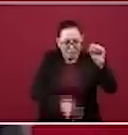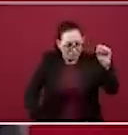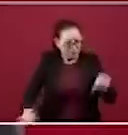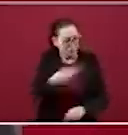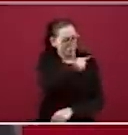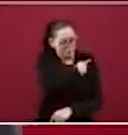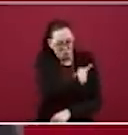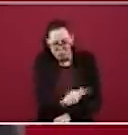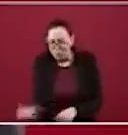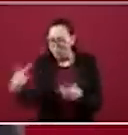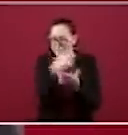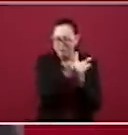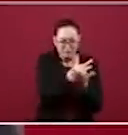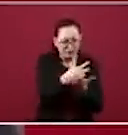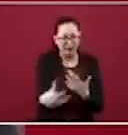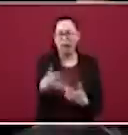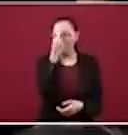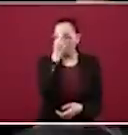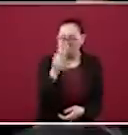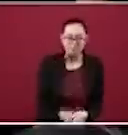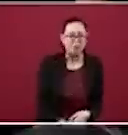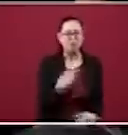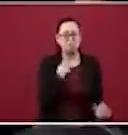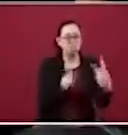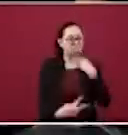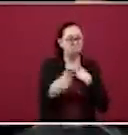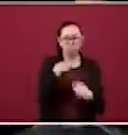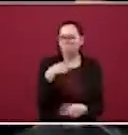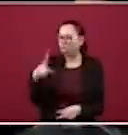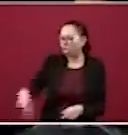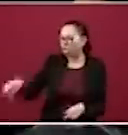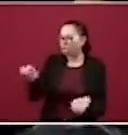hayan esas extravagancias, esos sueldos ofensivos.